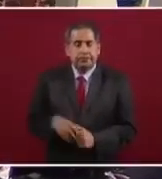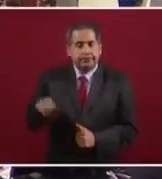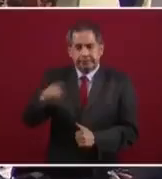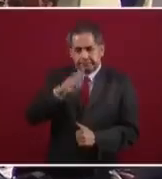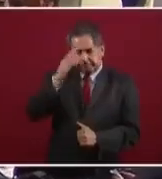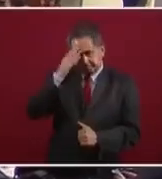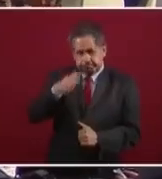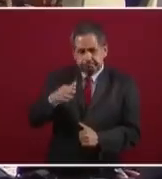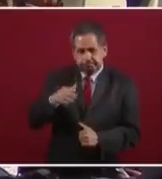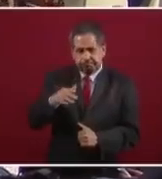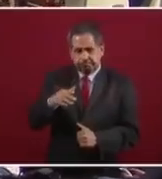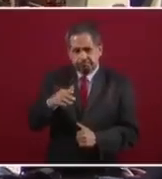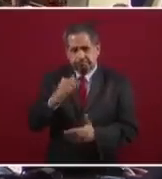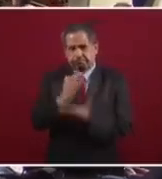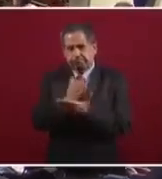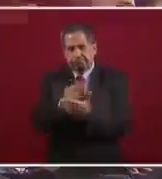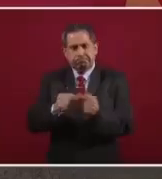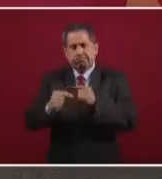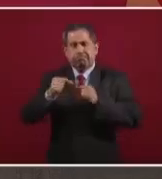supieron dar marcha atrás